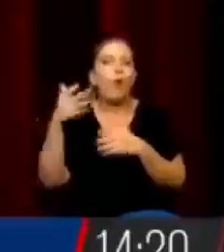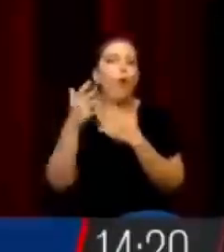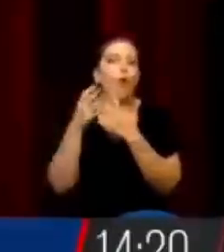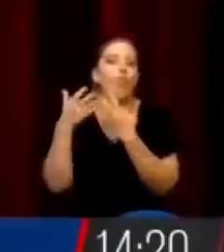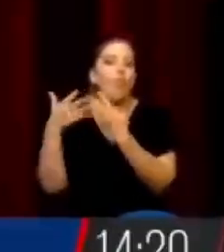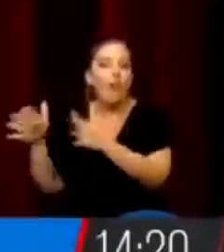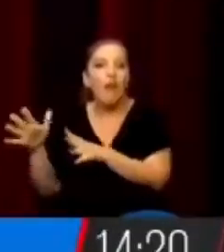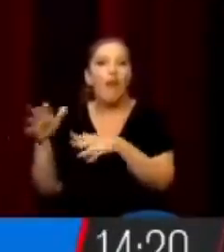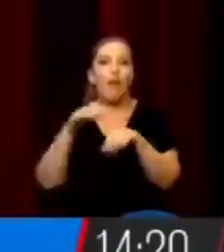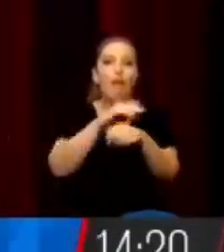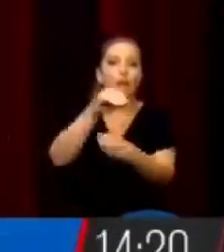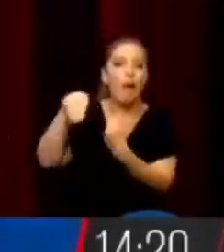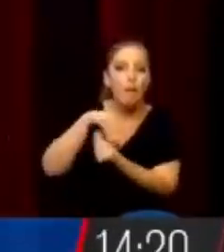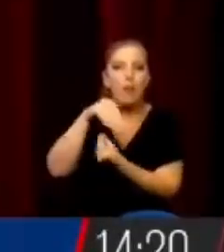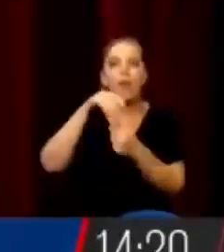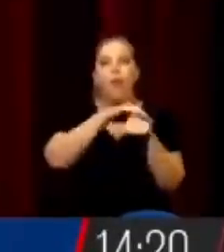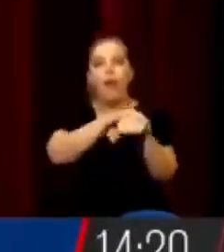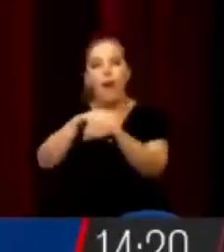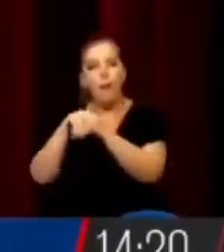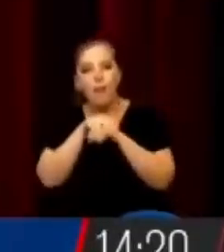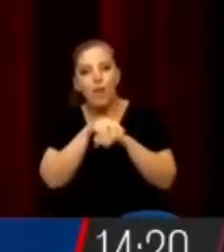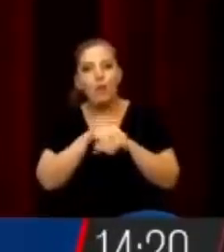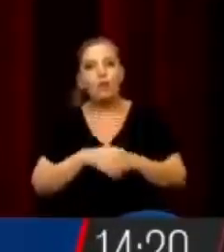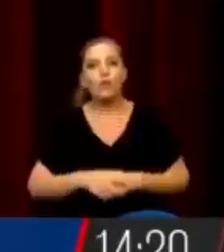familia, amigos,